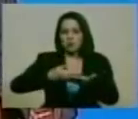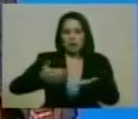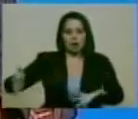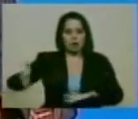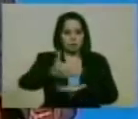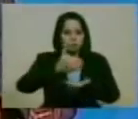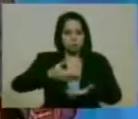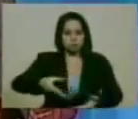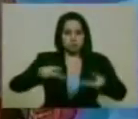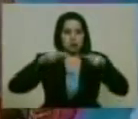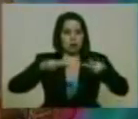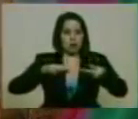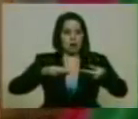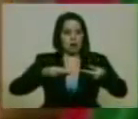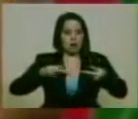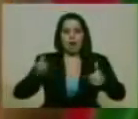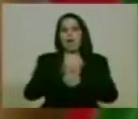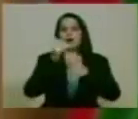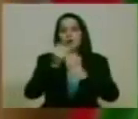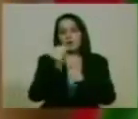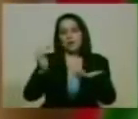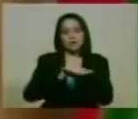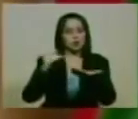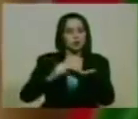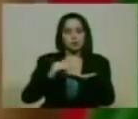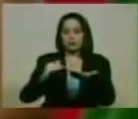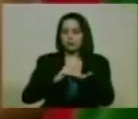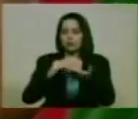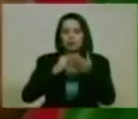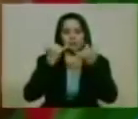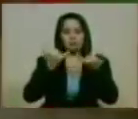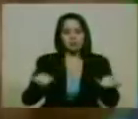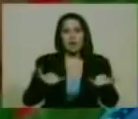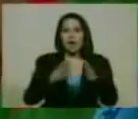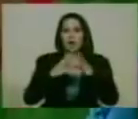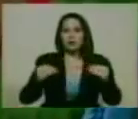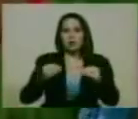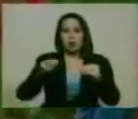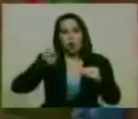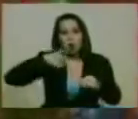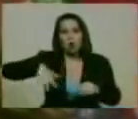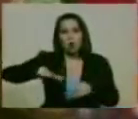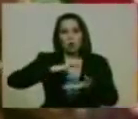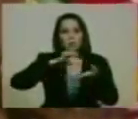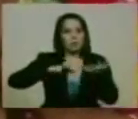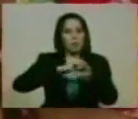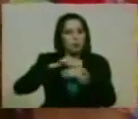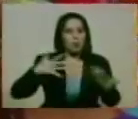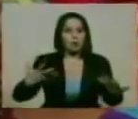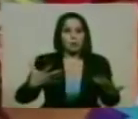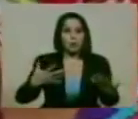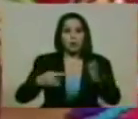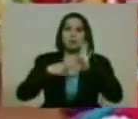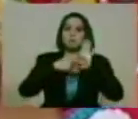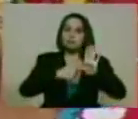busca su esencia, encuentra las soluciones a todos los problemas, encuentra el camino para la construcción del